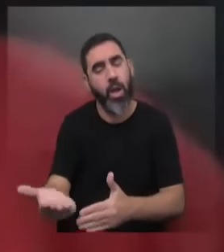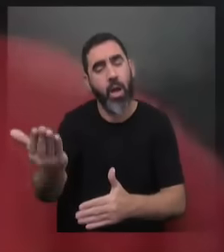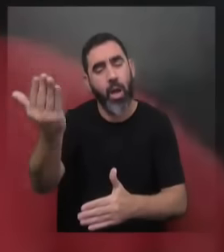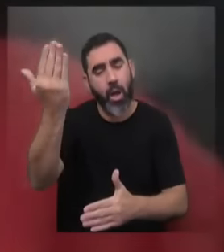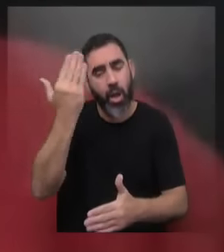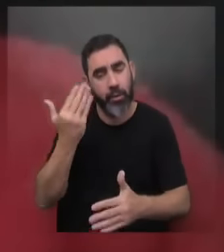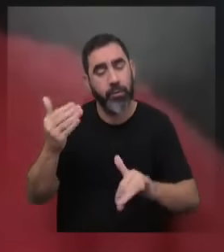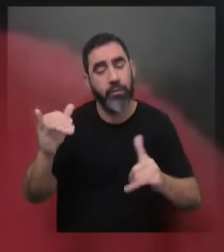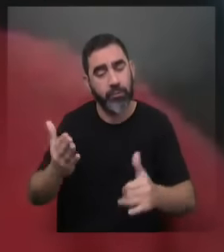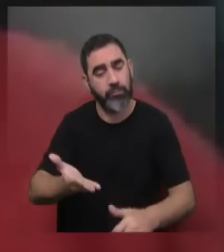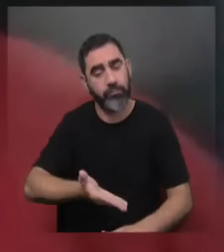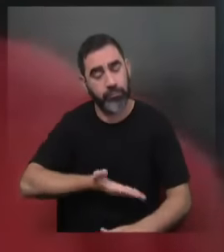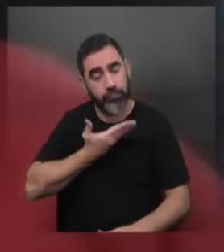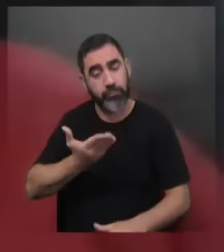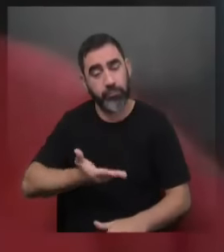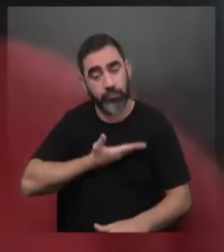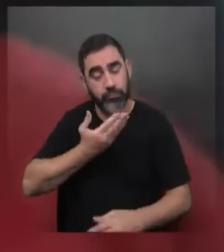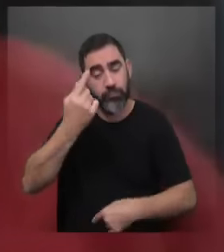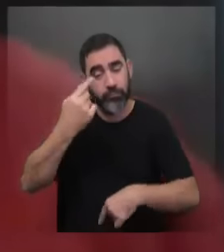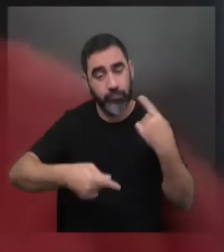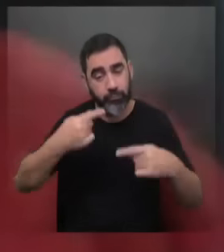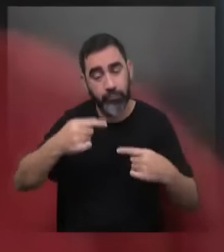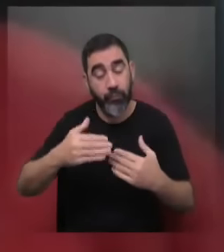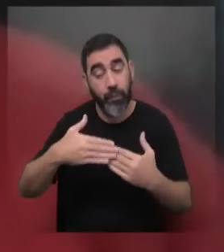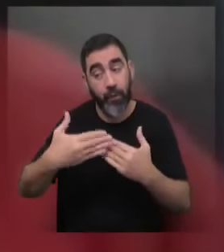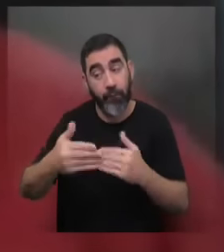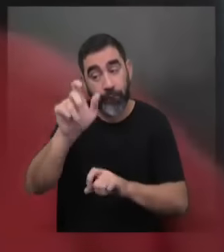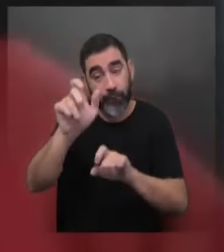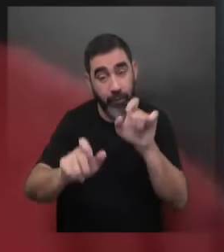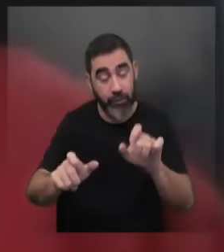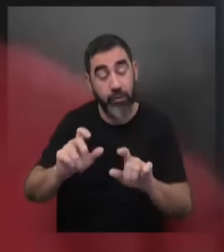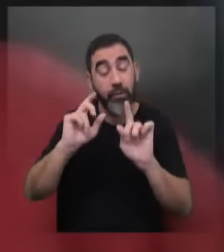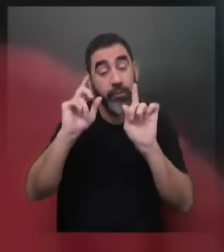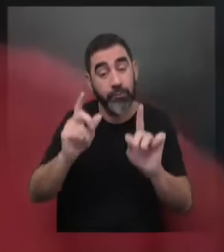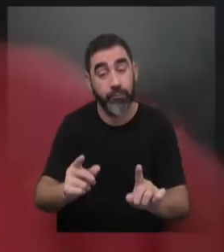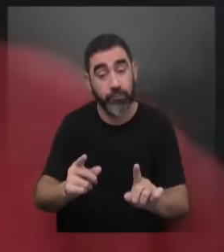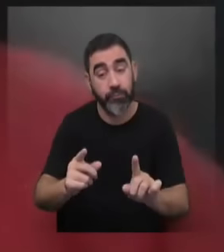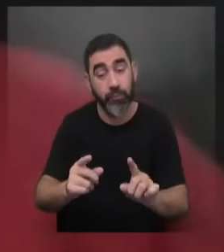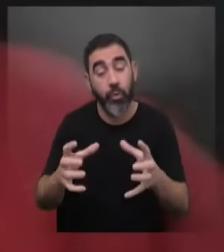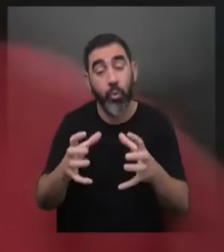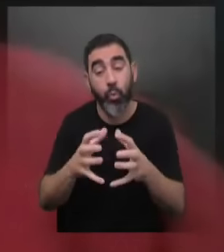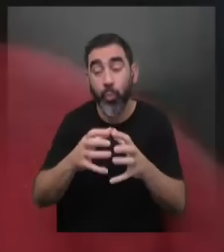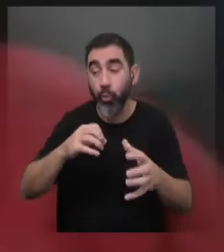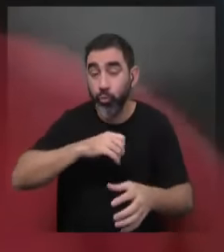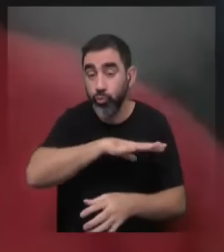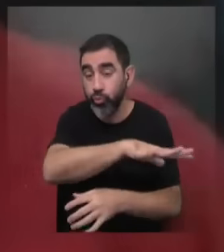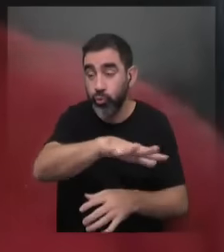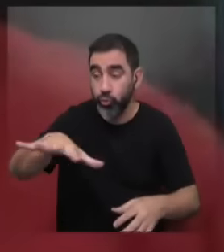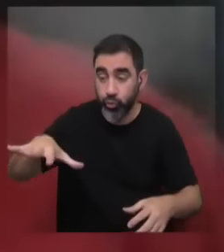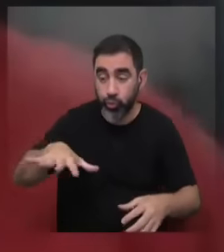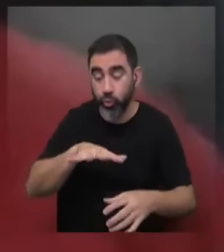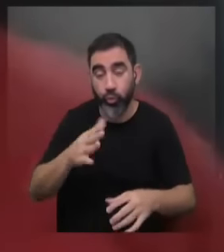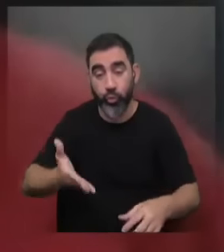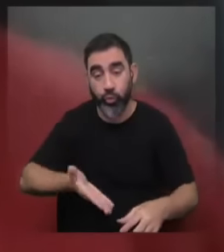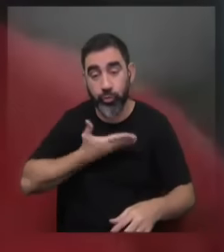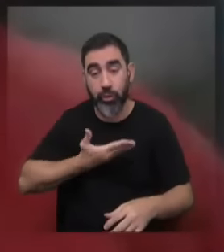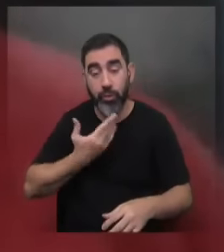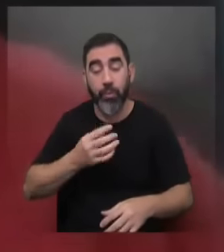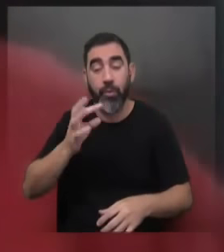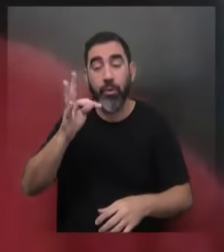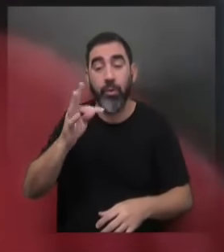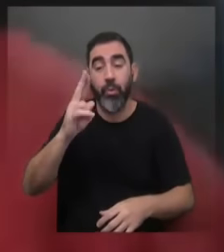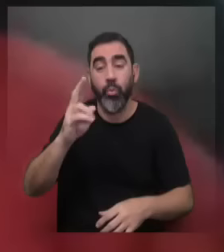eh reclamando por los diferentes vecinas y vecinos inclusive por los movimientos sociales los colectivos sociales En el caso de los tucu